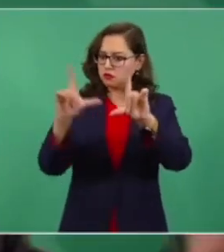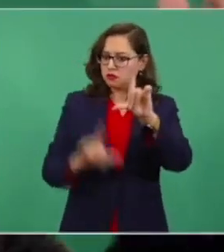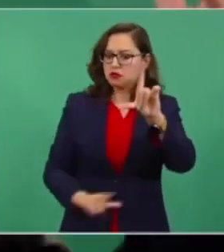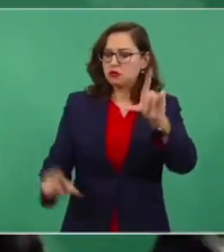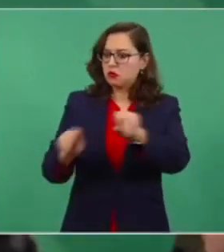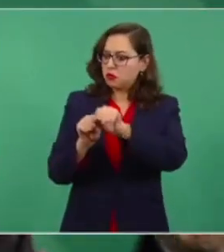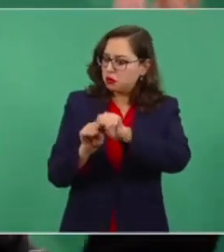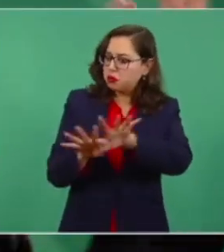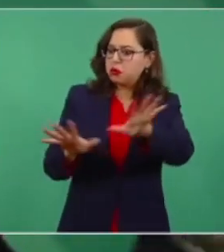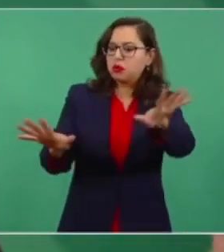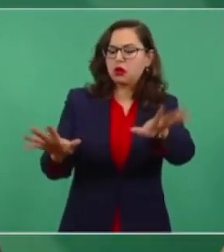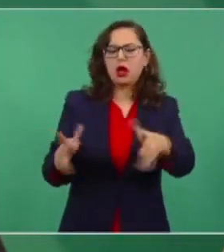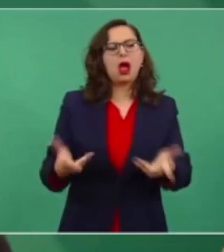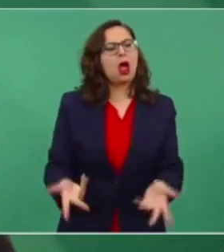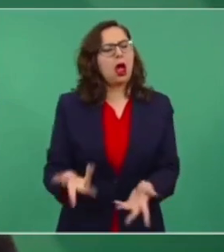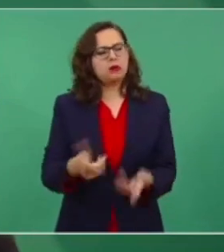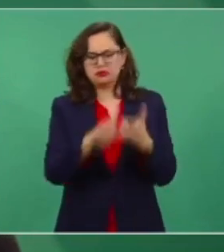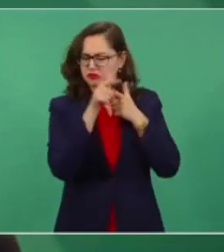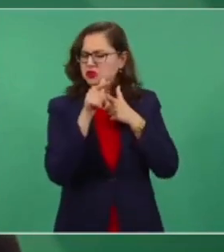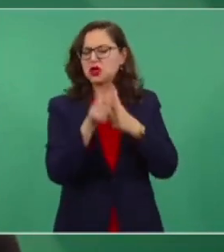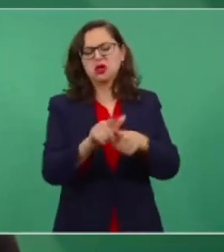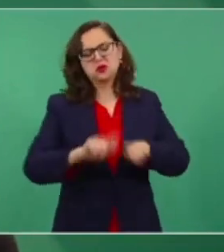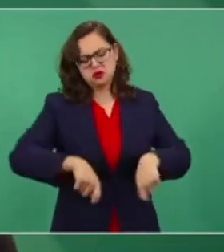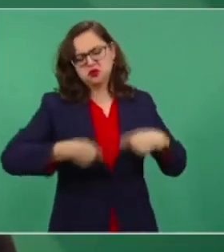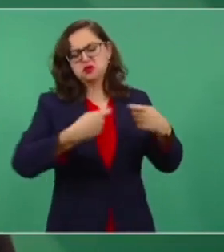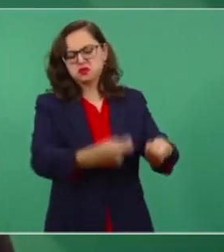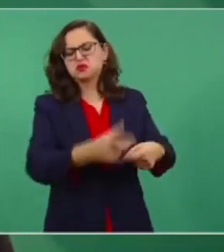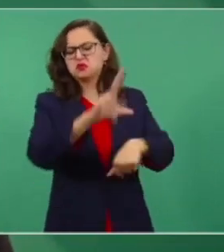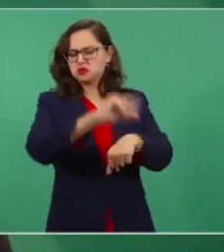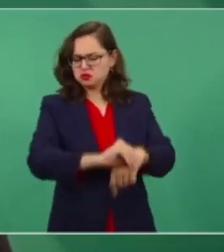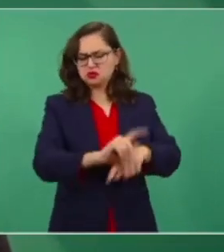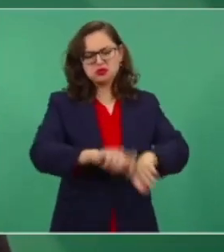Claro que refrendamos la concesión.